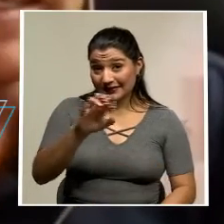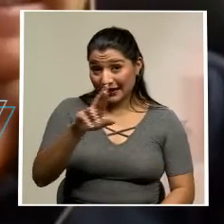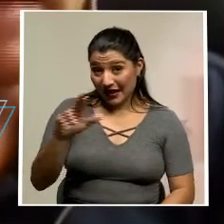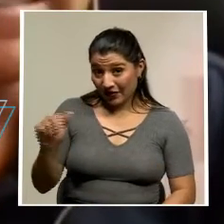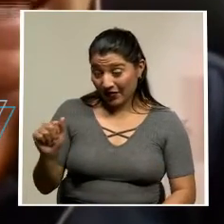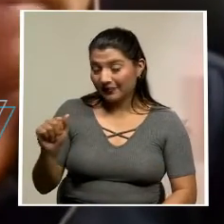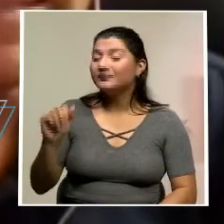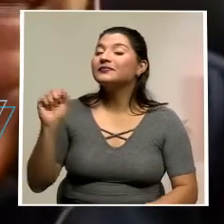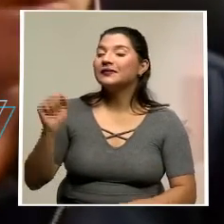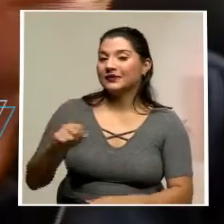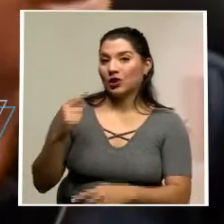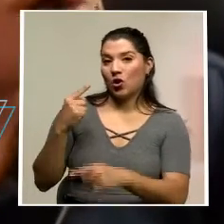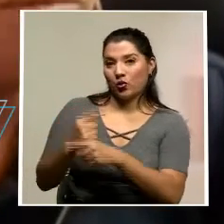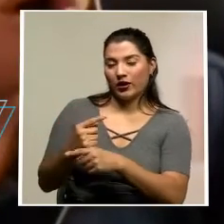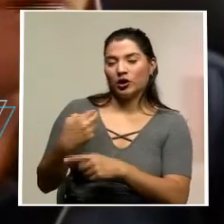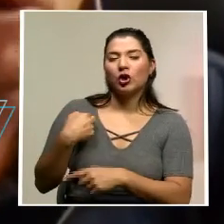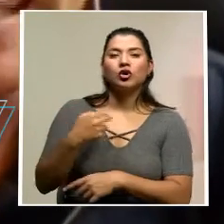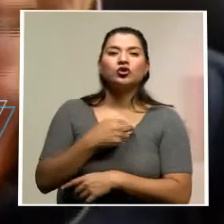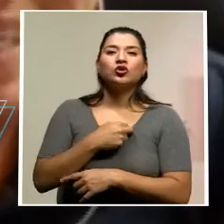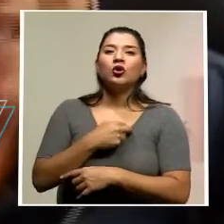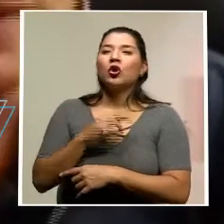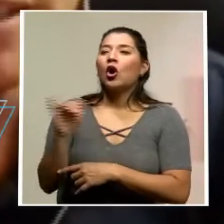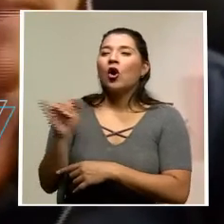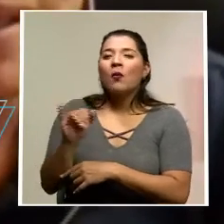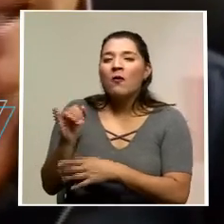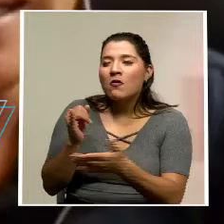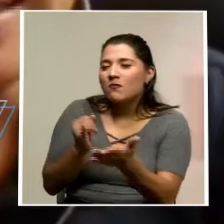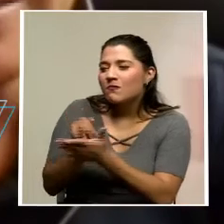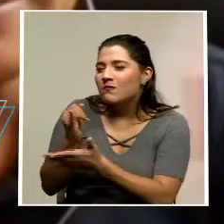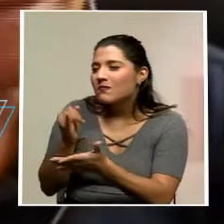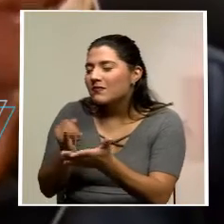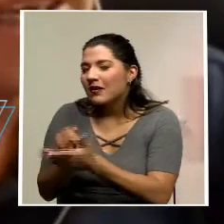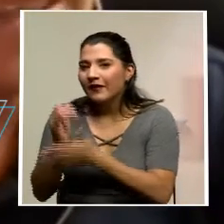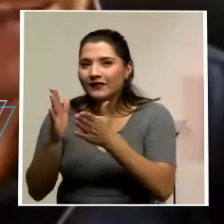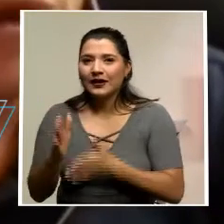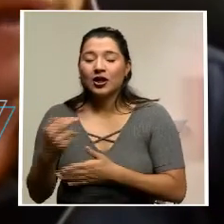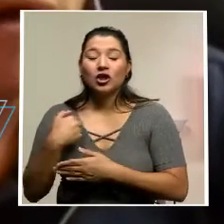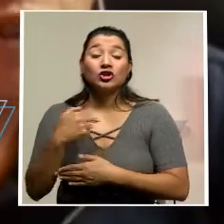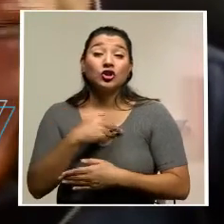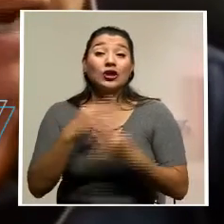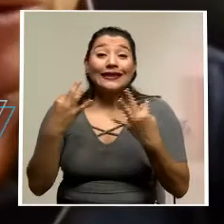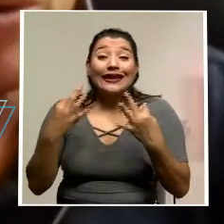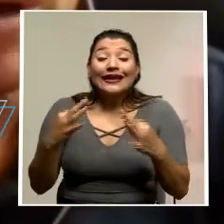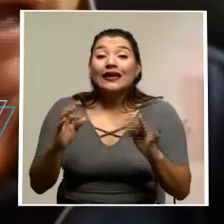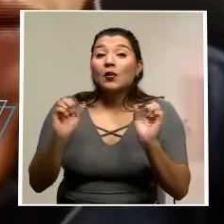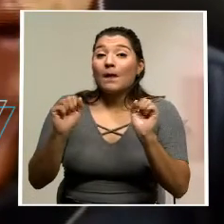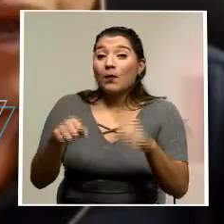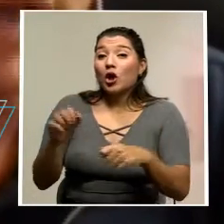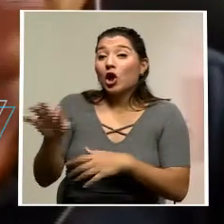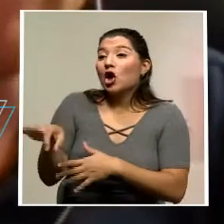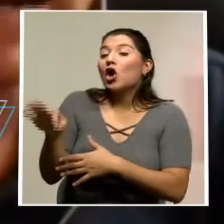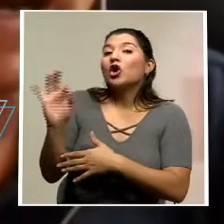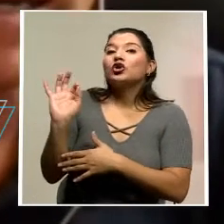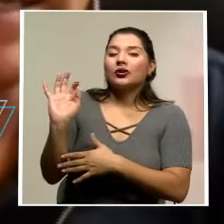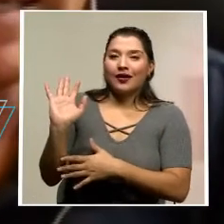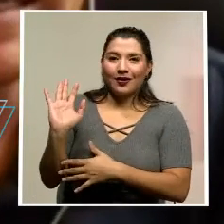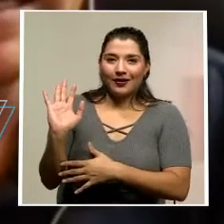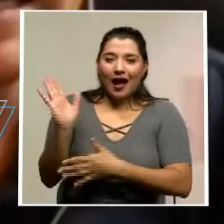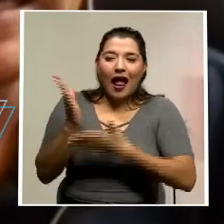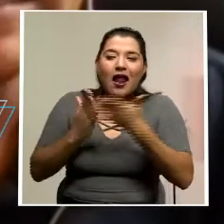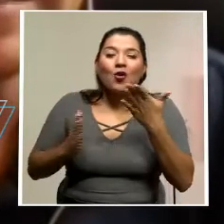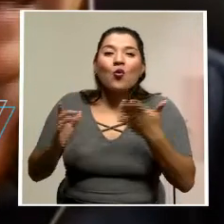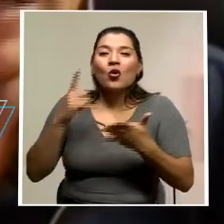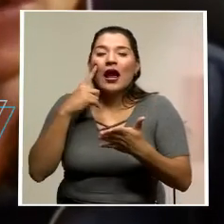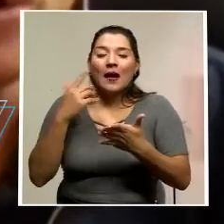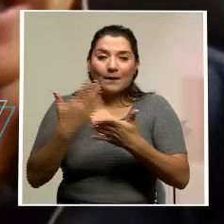Exactamente, básicamente actuamos como detectives, ¿verdad? Estamos tratando de encontrar una aguja en un pajar.